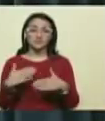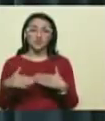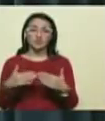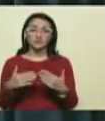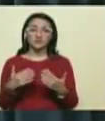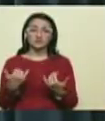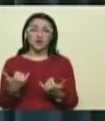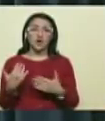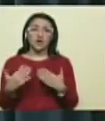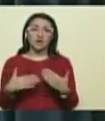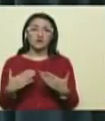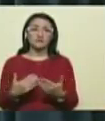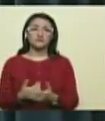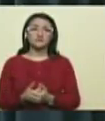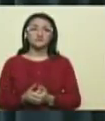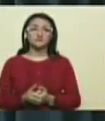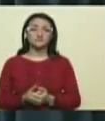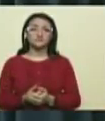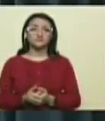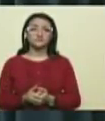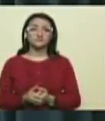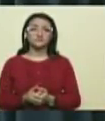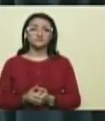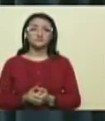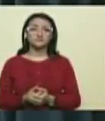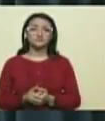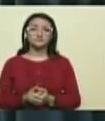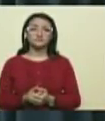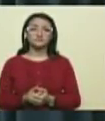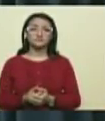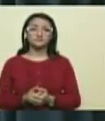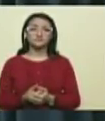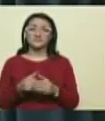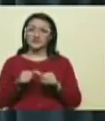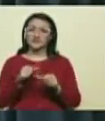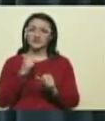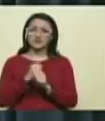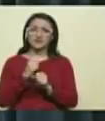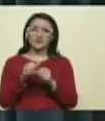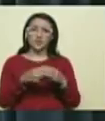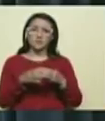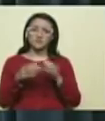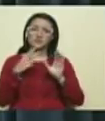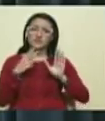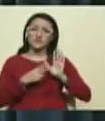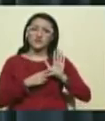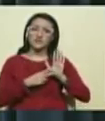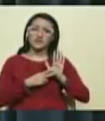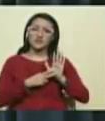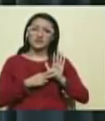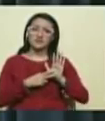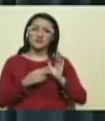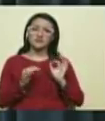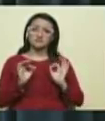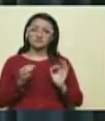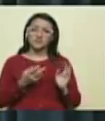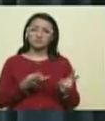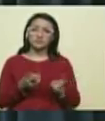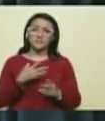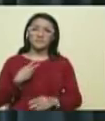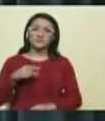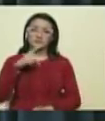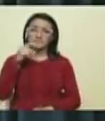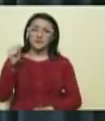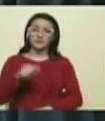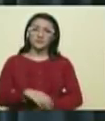pleno desarrollo, diría Walter Martínez, y sigue trabajando la Comisión de la Verdad a los efectos de la exhortación que hizo el presidente